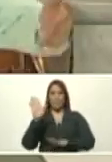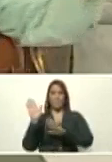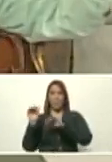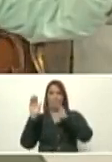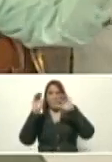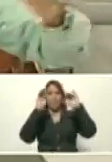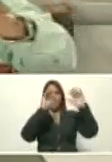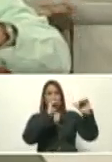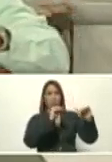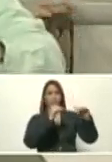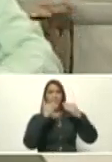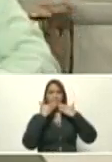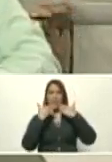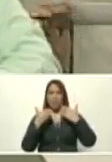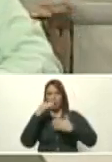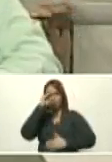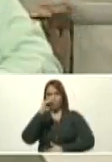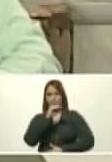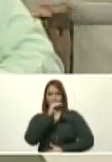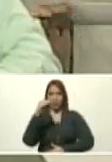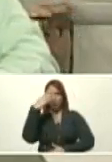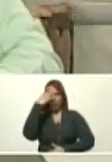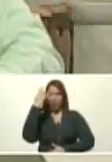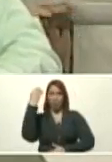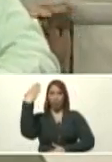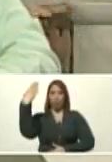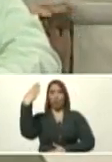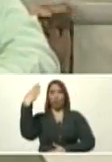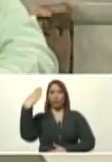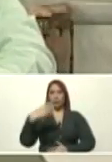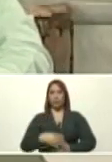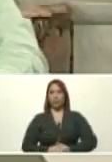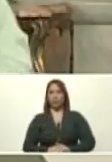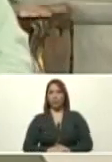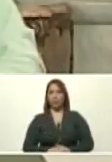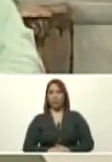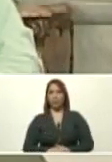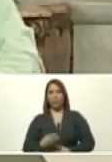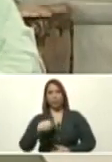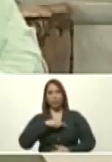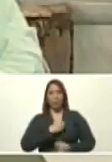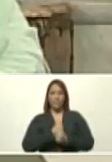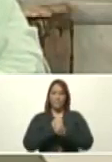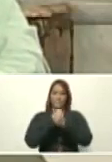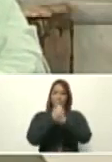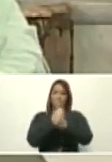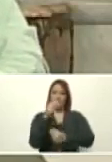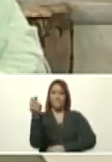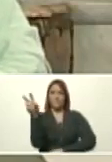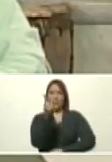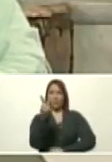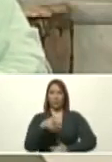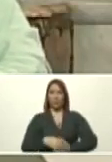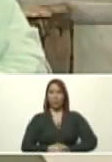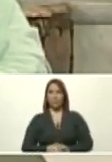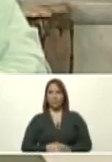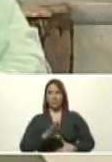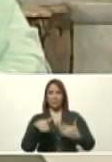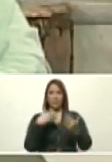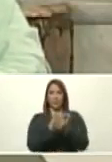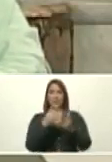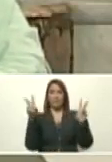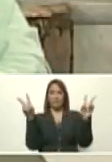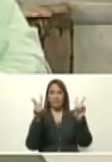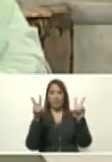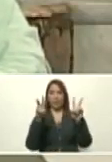a ustedes pidiendo las bendiciones de Dios Padre Todopoderoso para nuestra amada Venezuela. Hasta